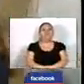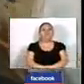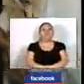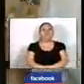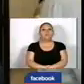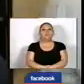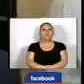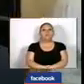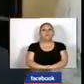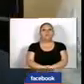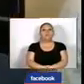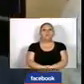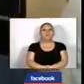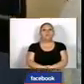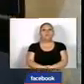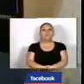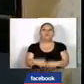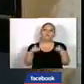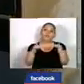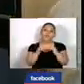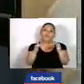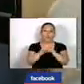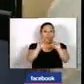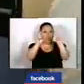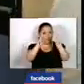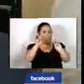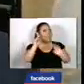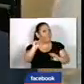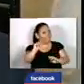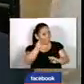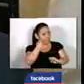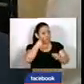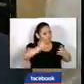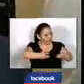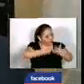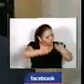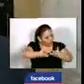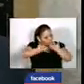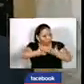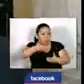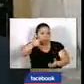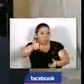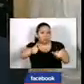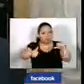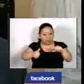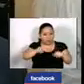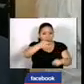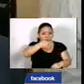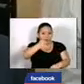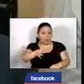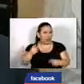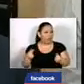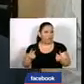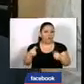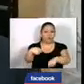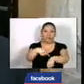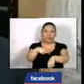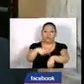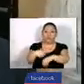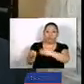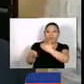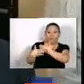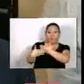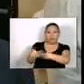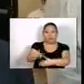Este, como todos los casos se están investigando de manera muy rápida. Una vez tuvo conocimiento del